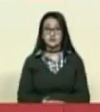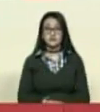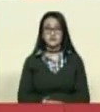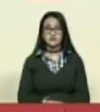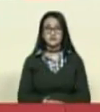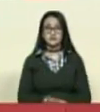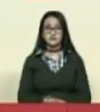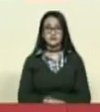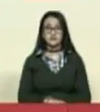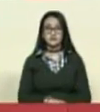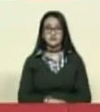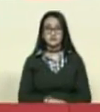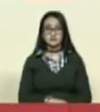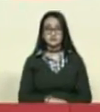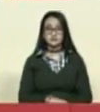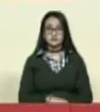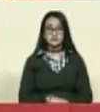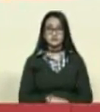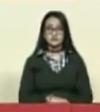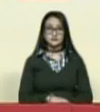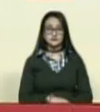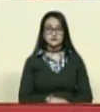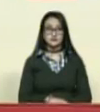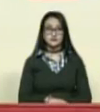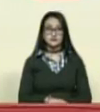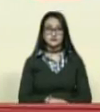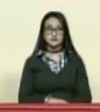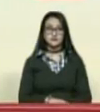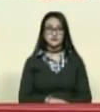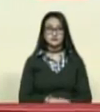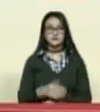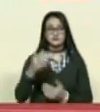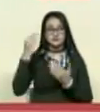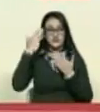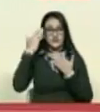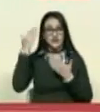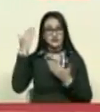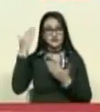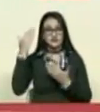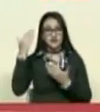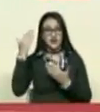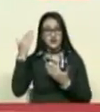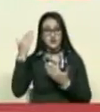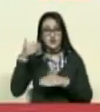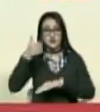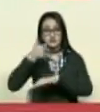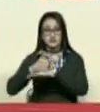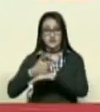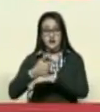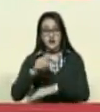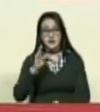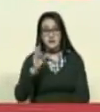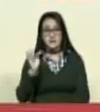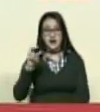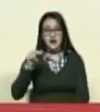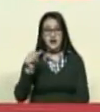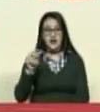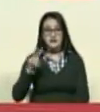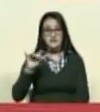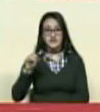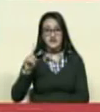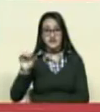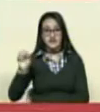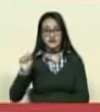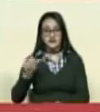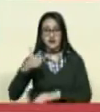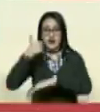sería una exageración pedagógica. Saludo al mayor general Benavides Torres, flamante jefe de gobierno del Distrito